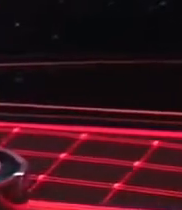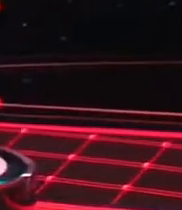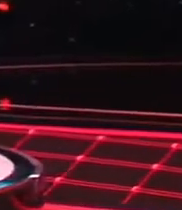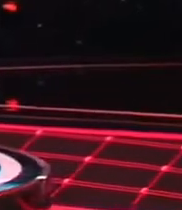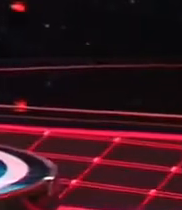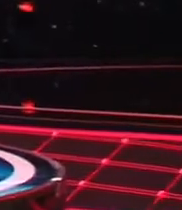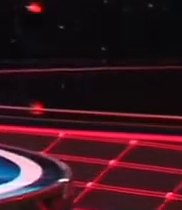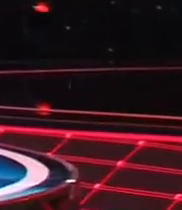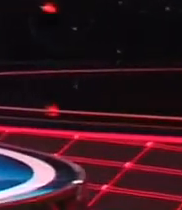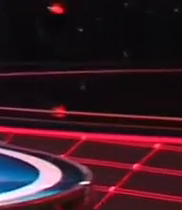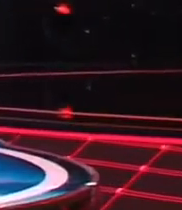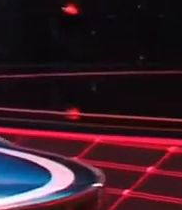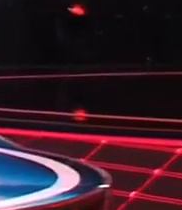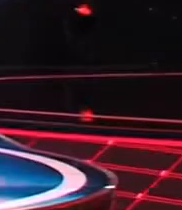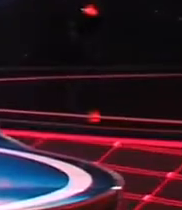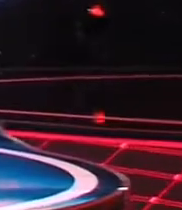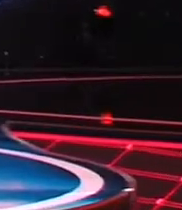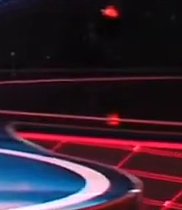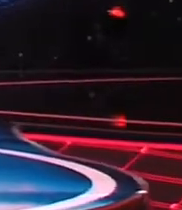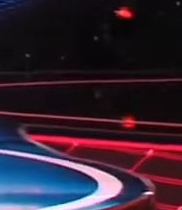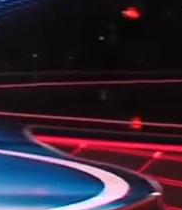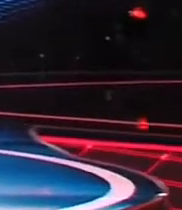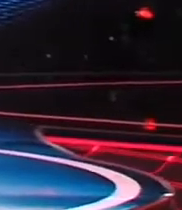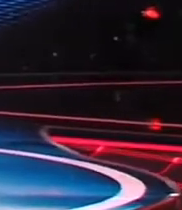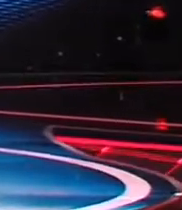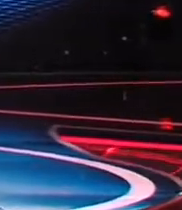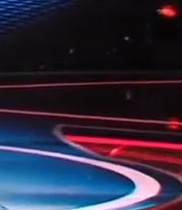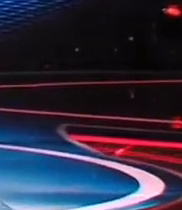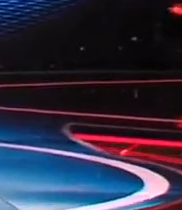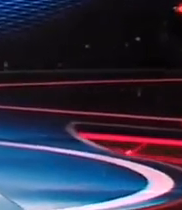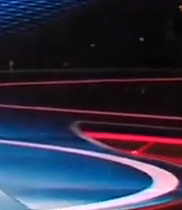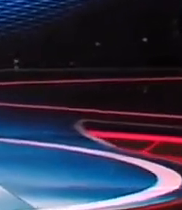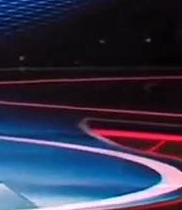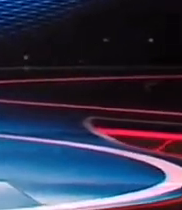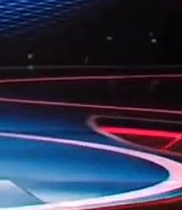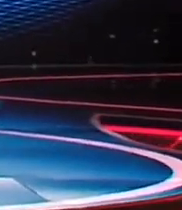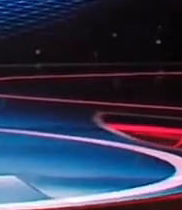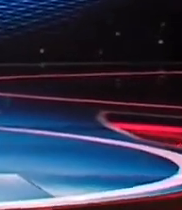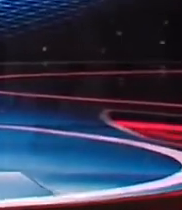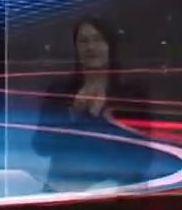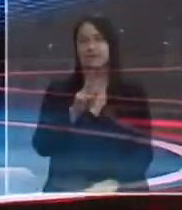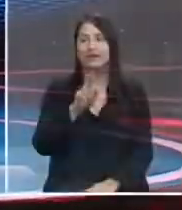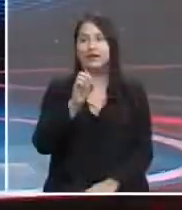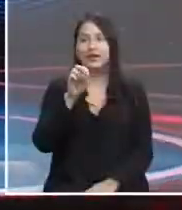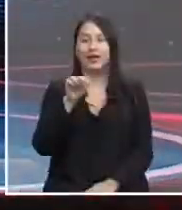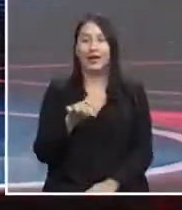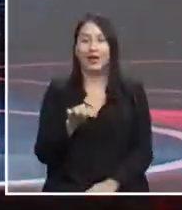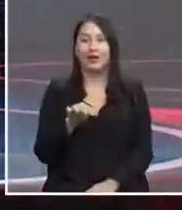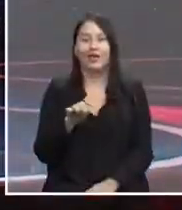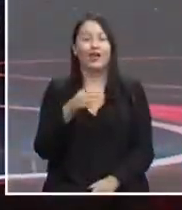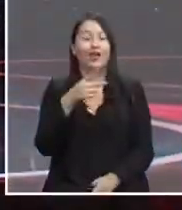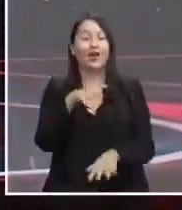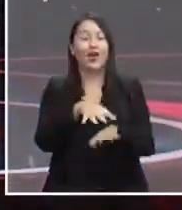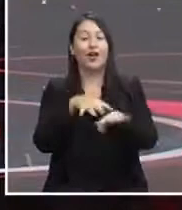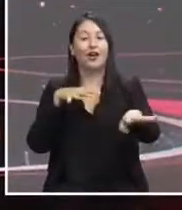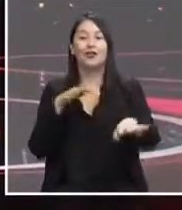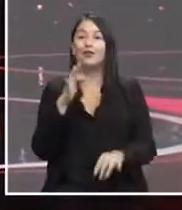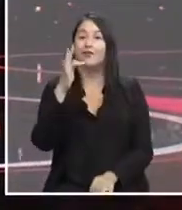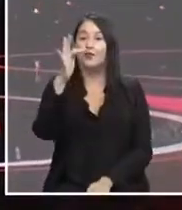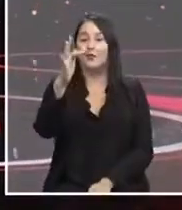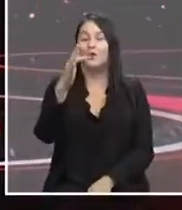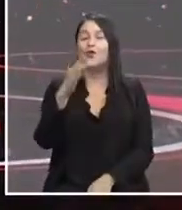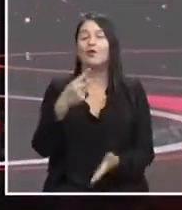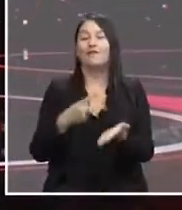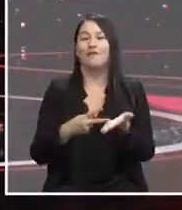Y esa fue la presentación de Sharon Robinson aquí en Congreso Futuro 2022. Hemos estado escuchando a grandes